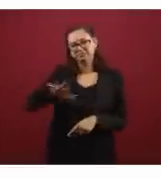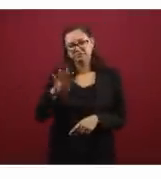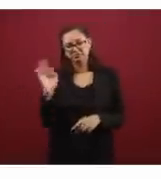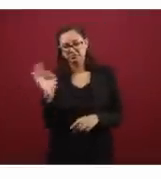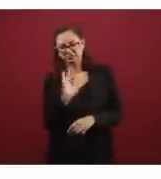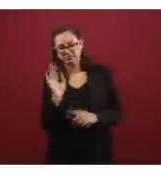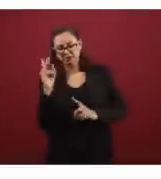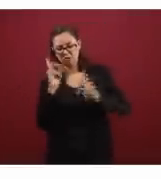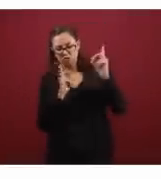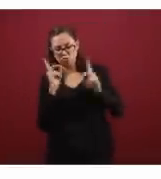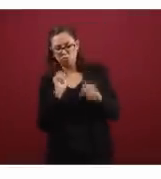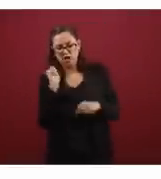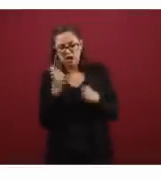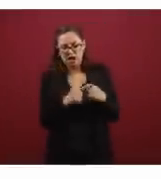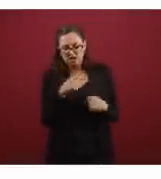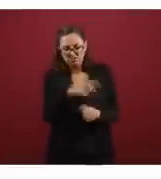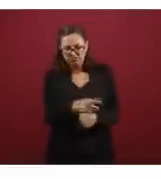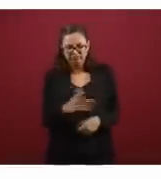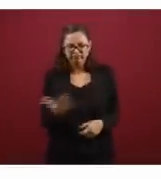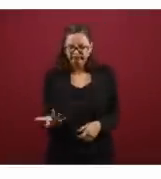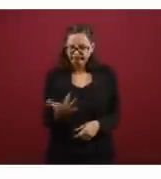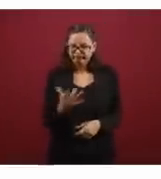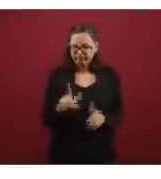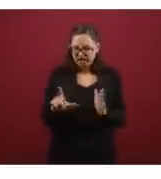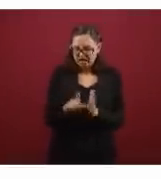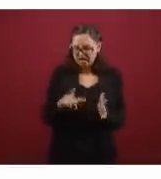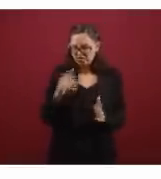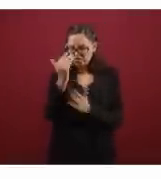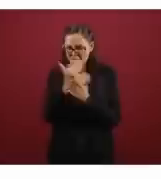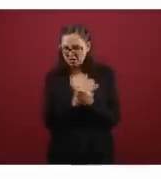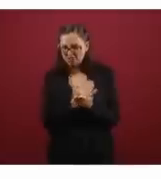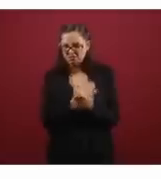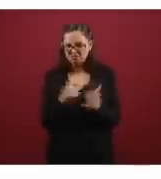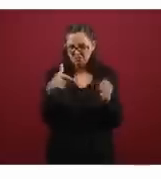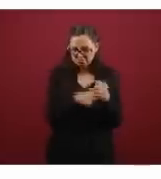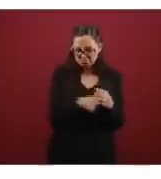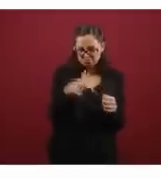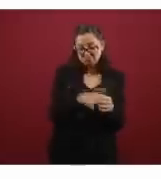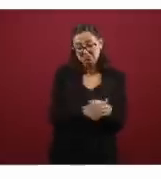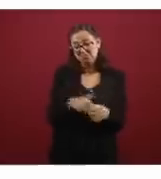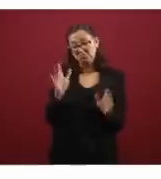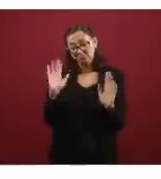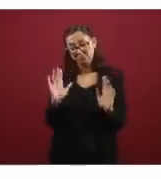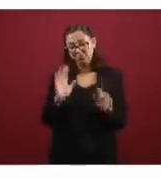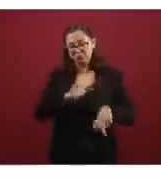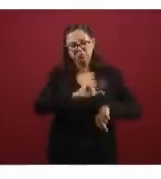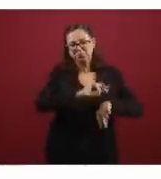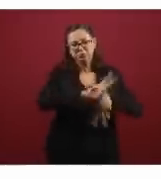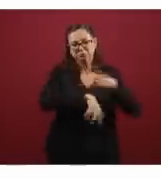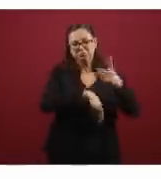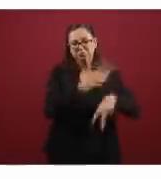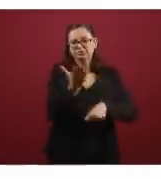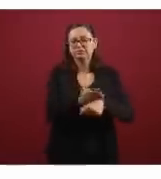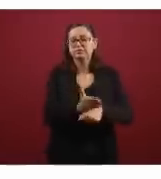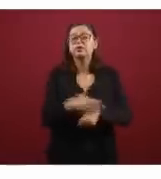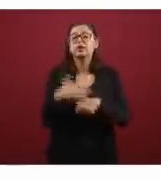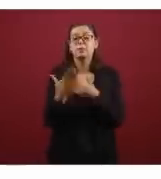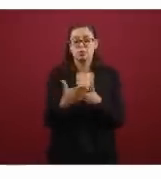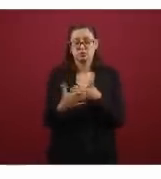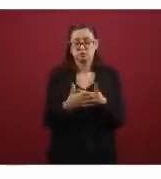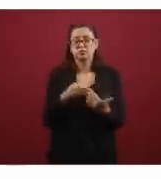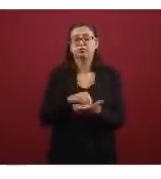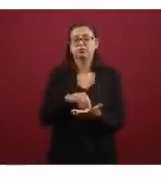estén no dando litros de litro o algo tienen que ocultar, y nosotros los estamos programando para